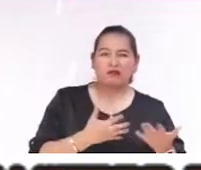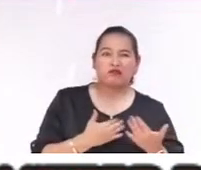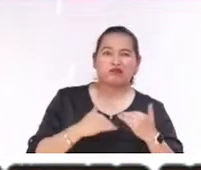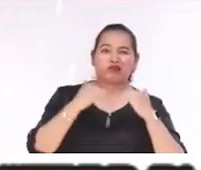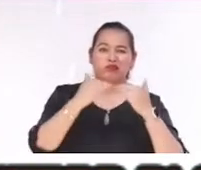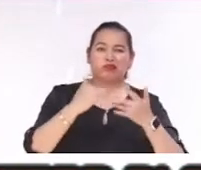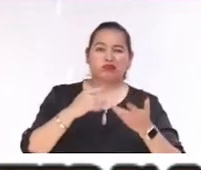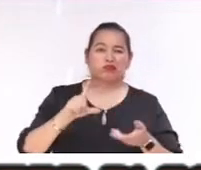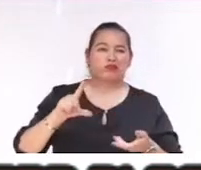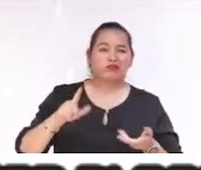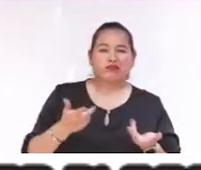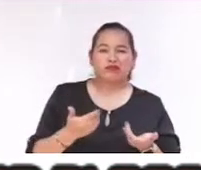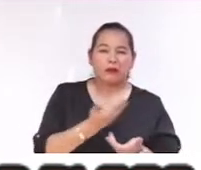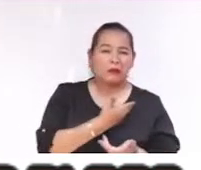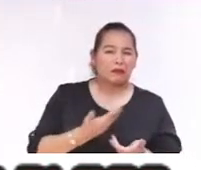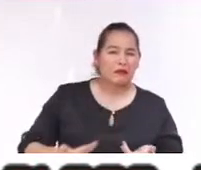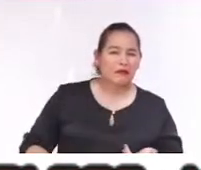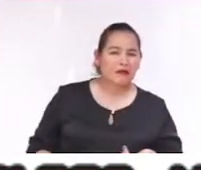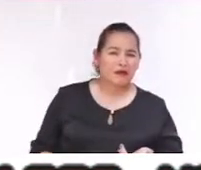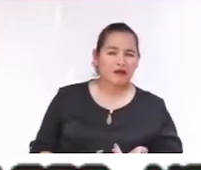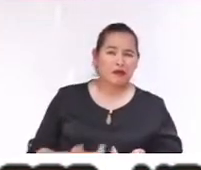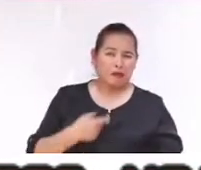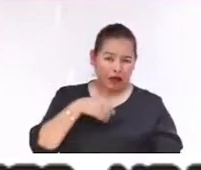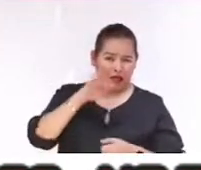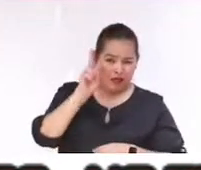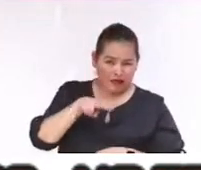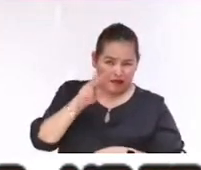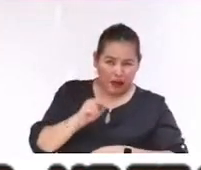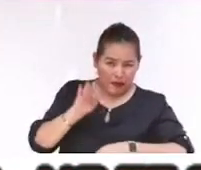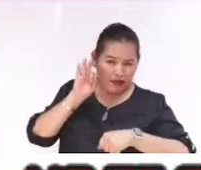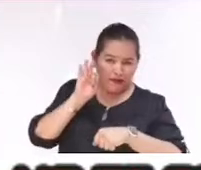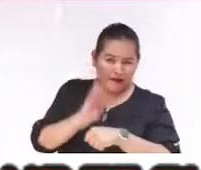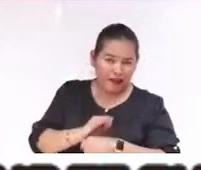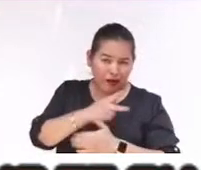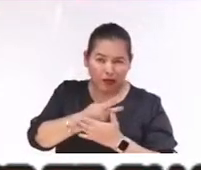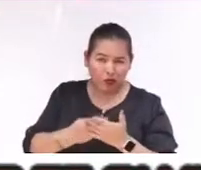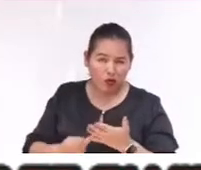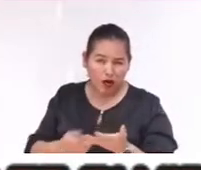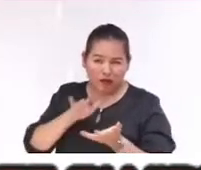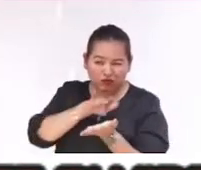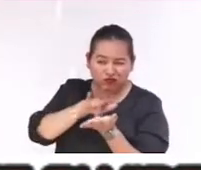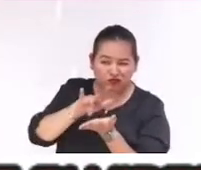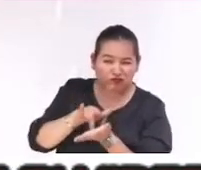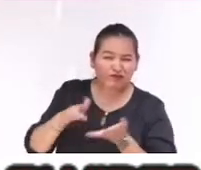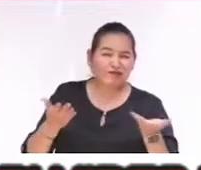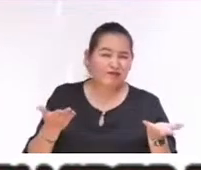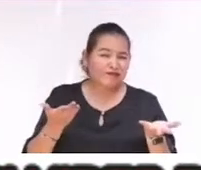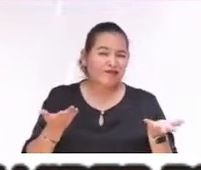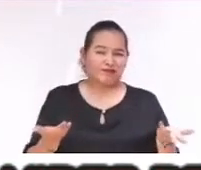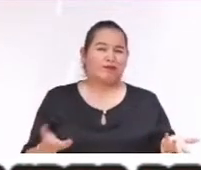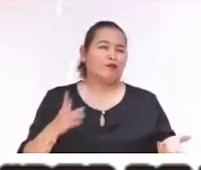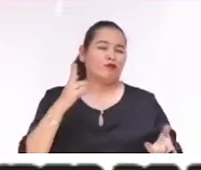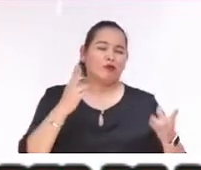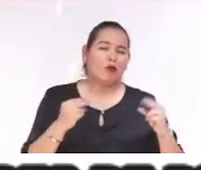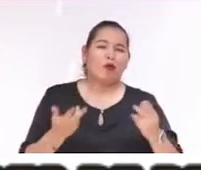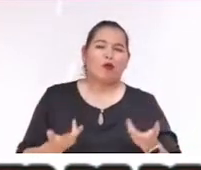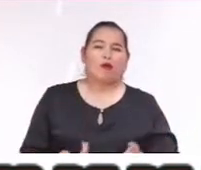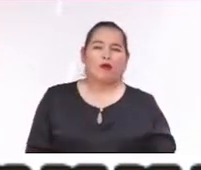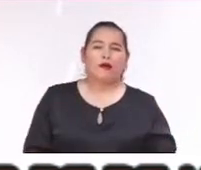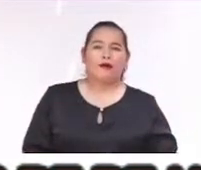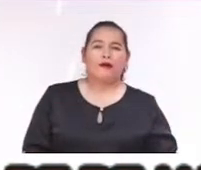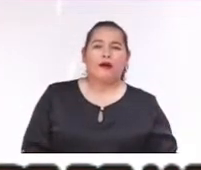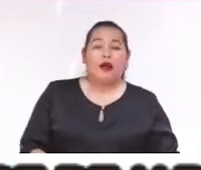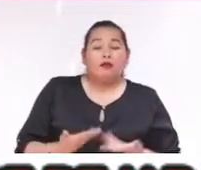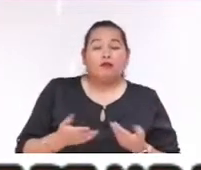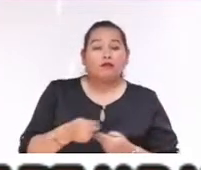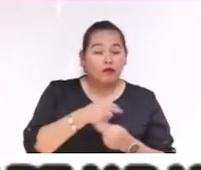convicción. Nosotros, es todo lo contrario. Nosotros pensamos, por ejemplo, que los